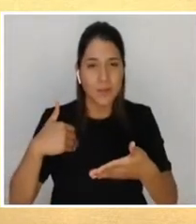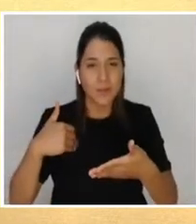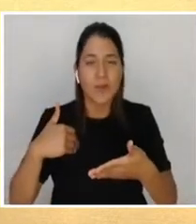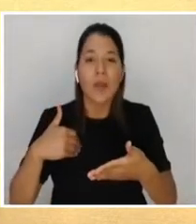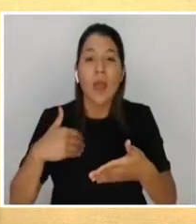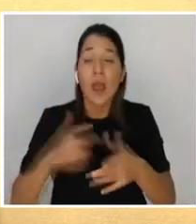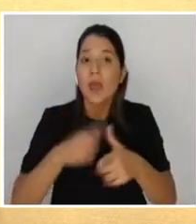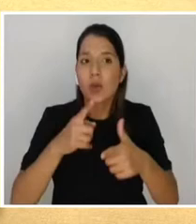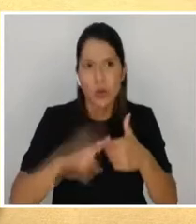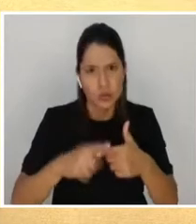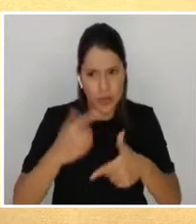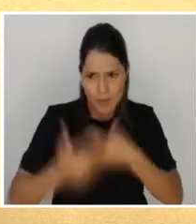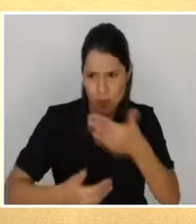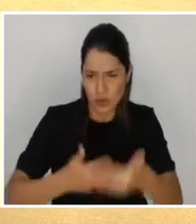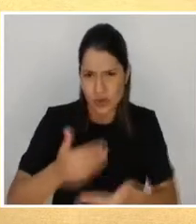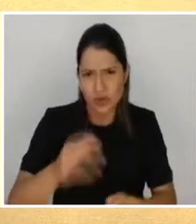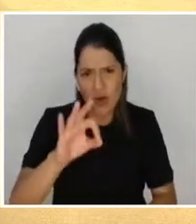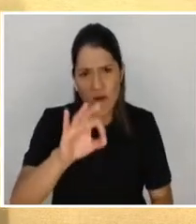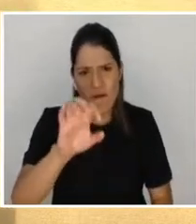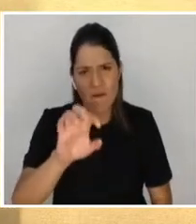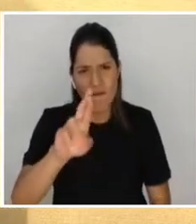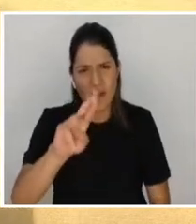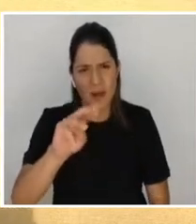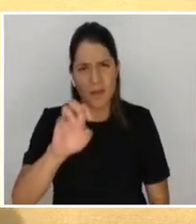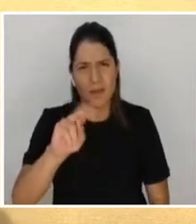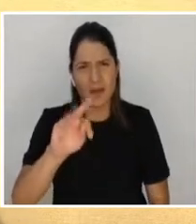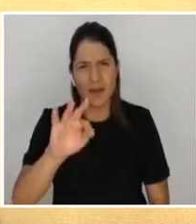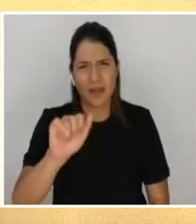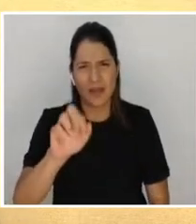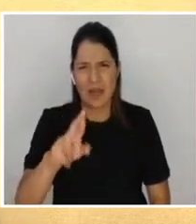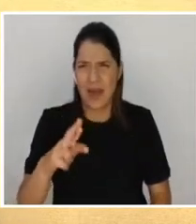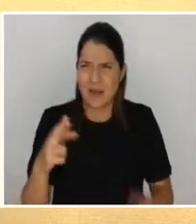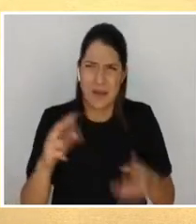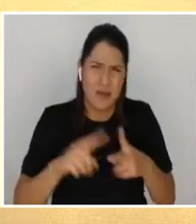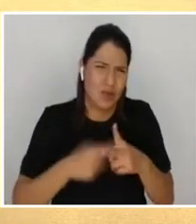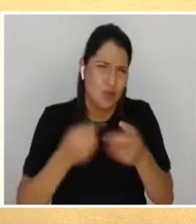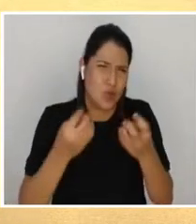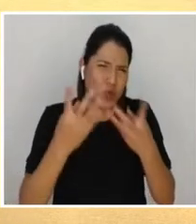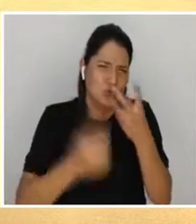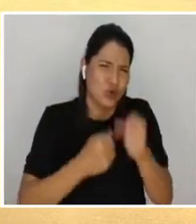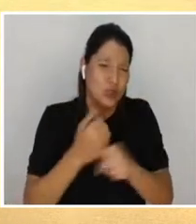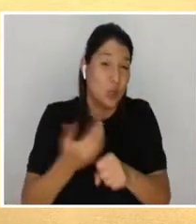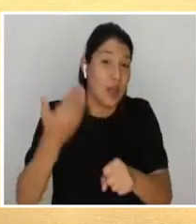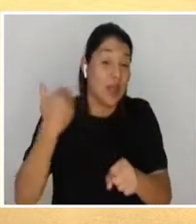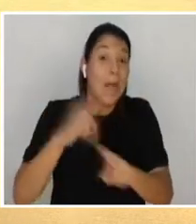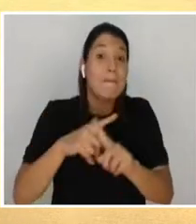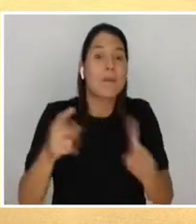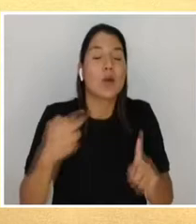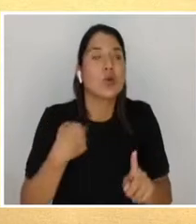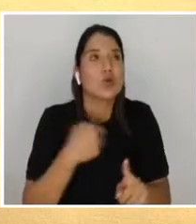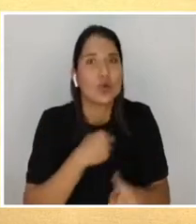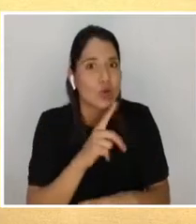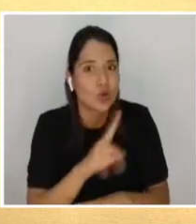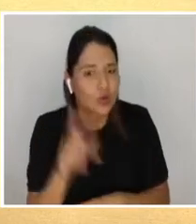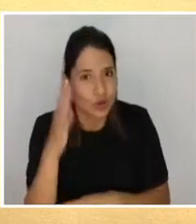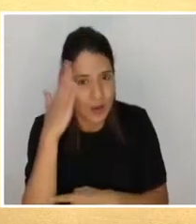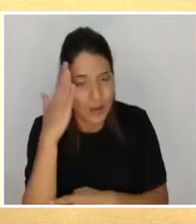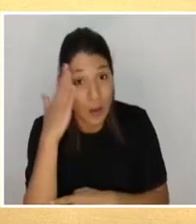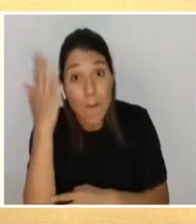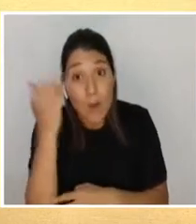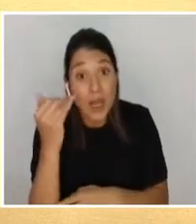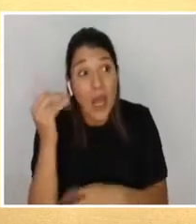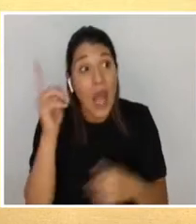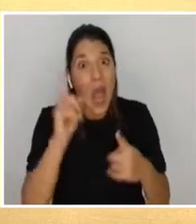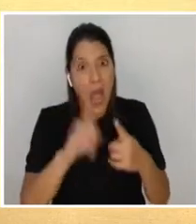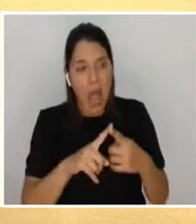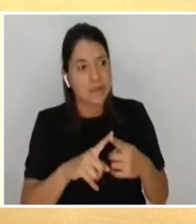hace, ¿verdad?, montones de años. Lo que pasa es que nosotros no somos conscientes de eso, porque hasta el mismo café, el